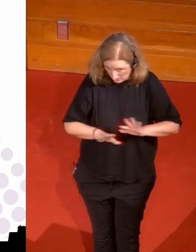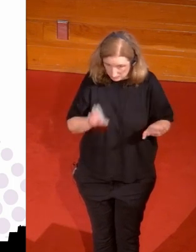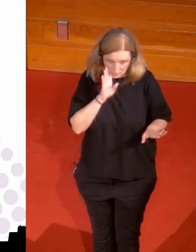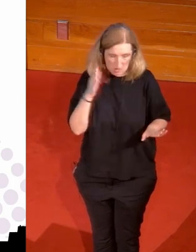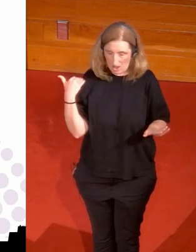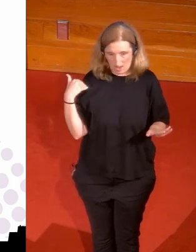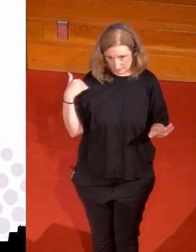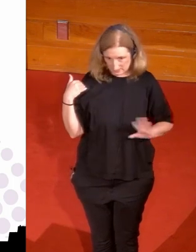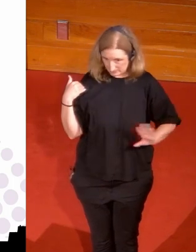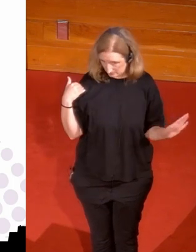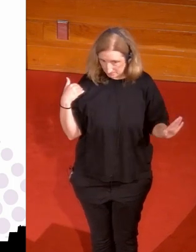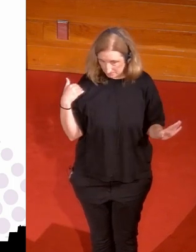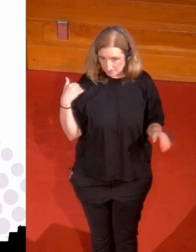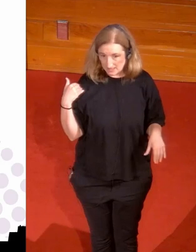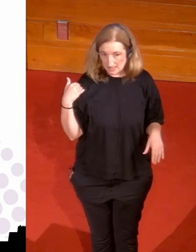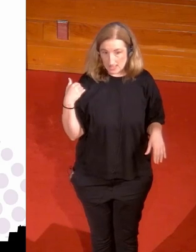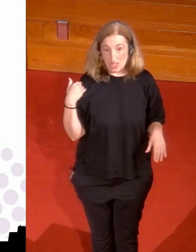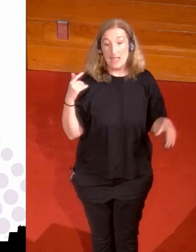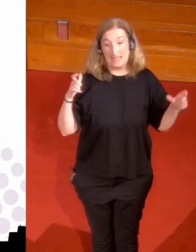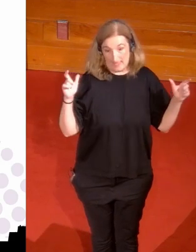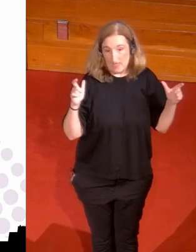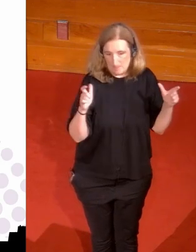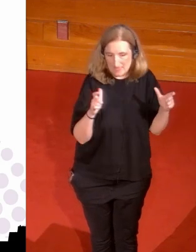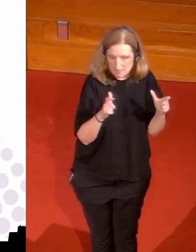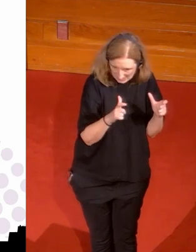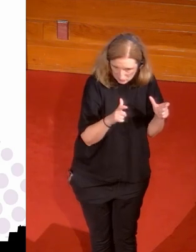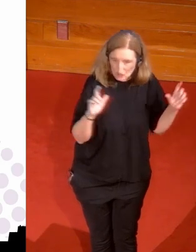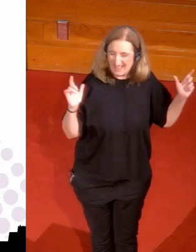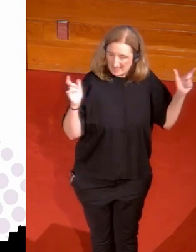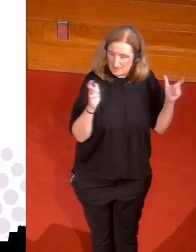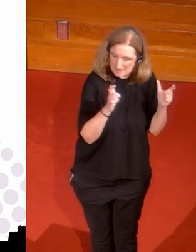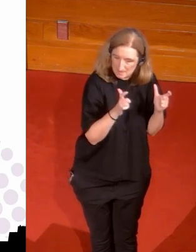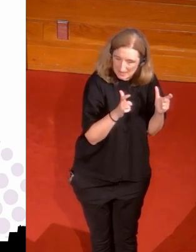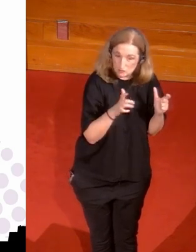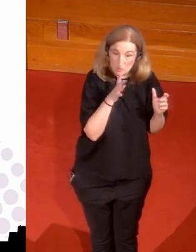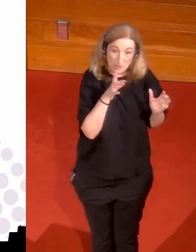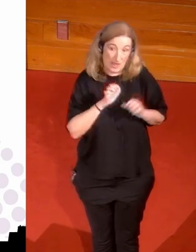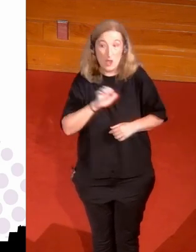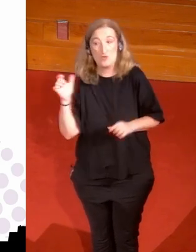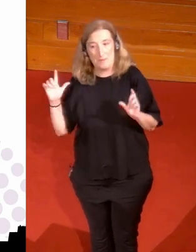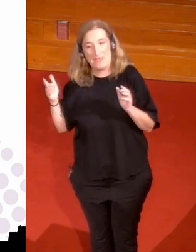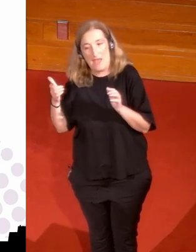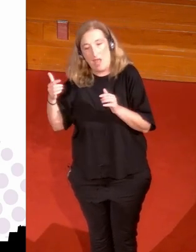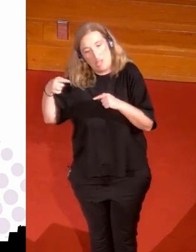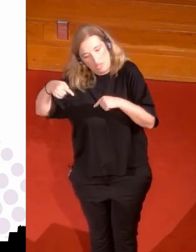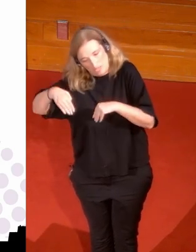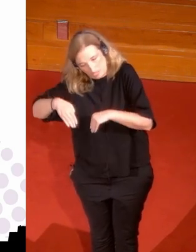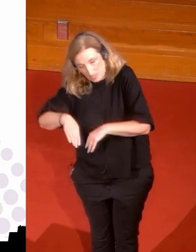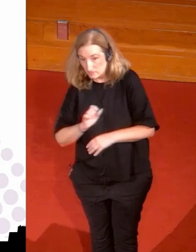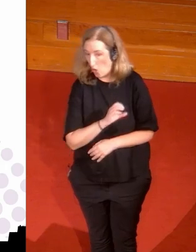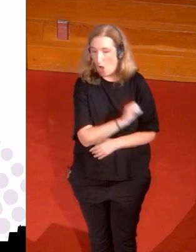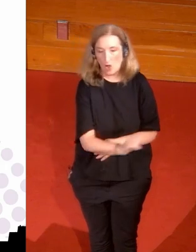comentaba al principio cada vez menos porque que es cierto que no solo estamos en decadencia los europeos todo